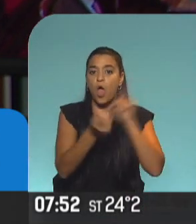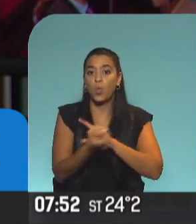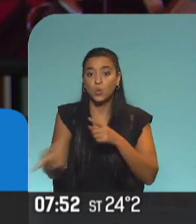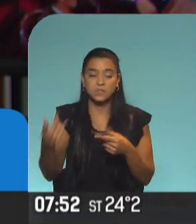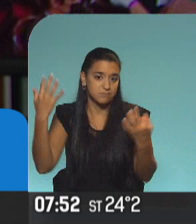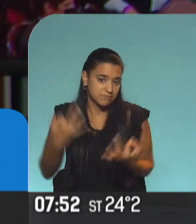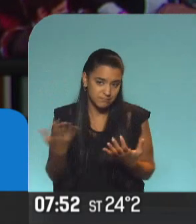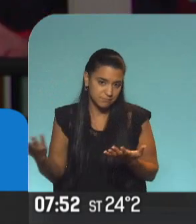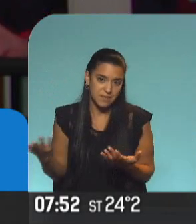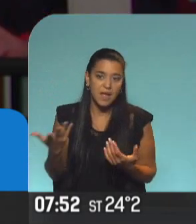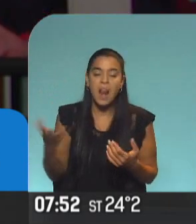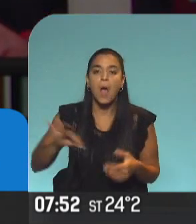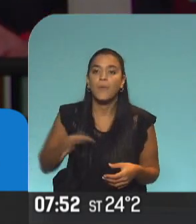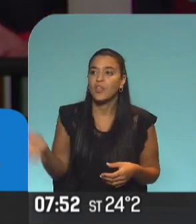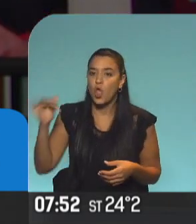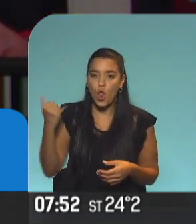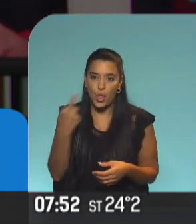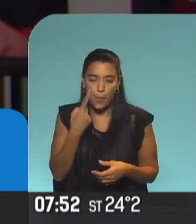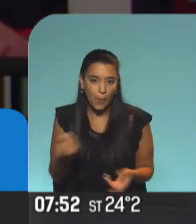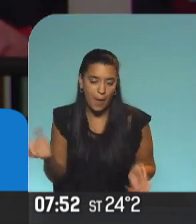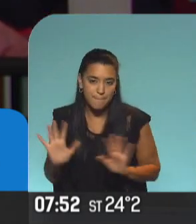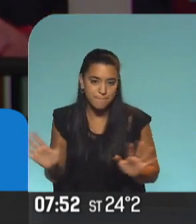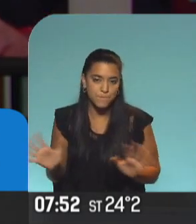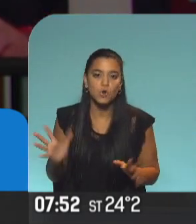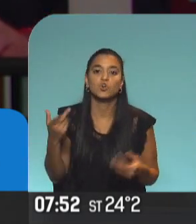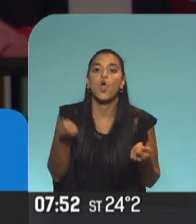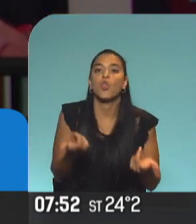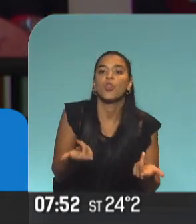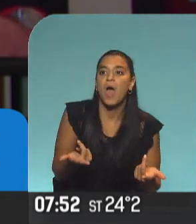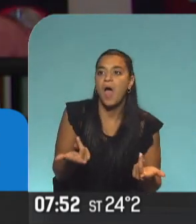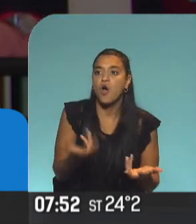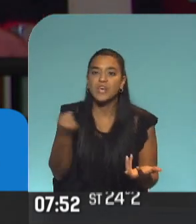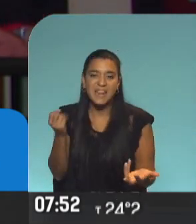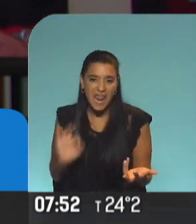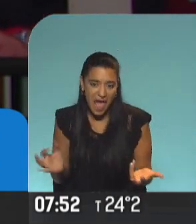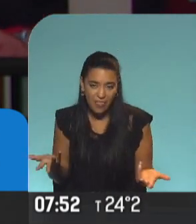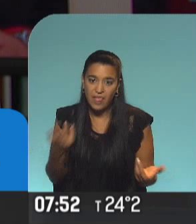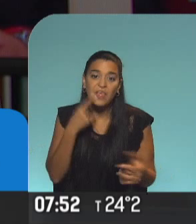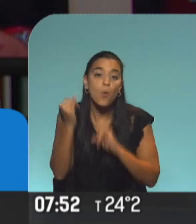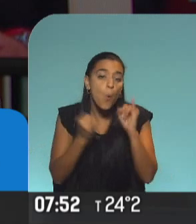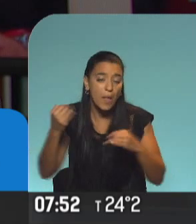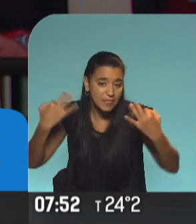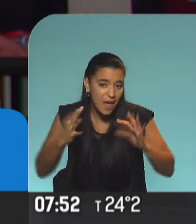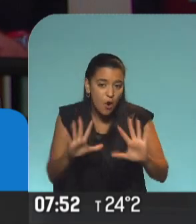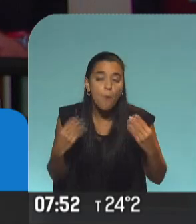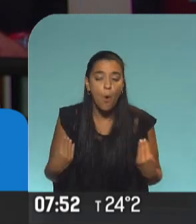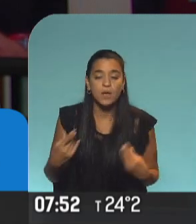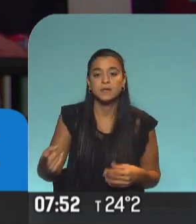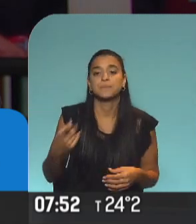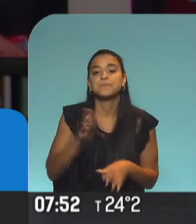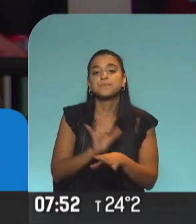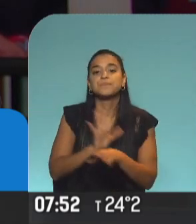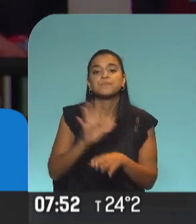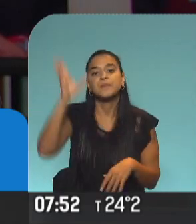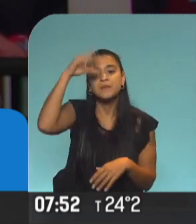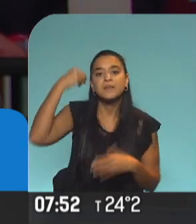hecho constatable en la vida cotidiana. No le agrega ni le quita nada en términos ideológicos, simplemente describe un hecho. Cristinismo. El cristianismo